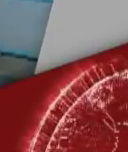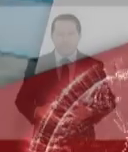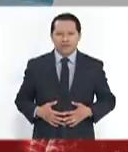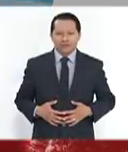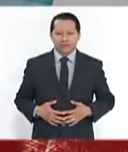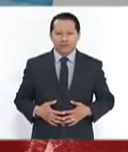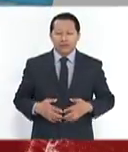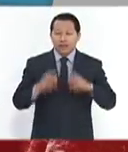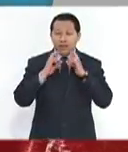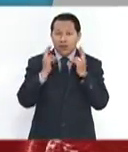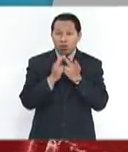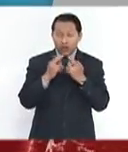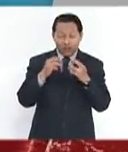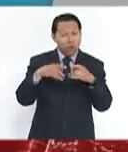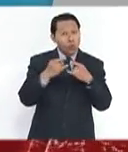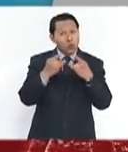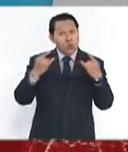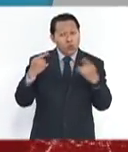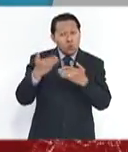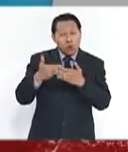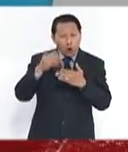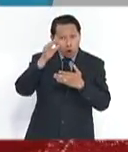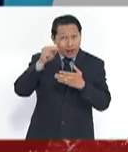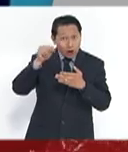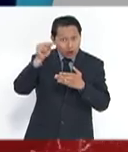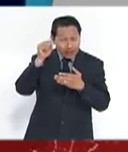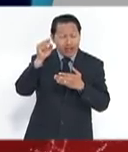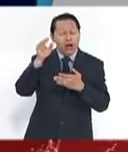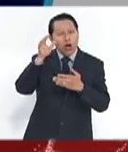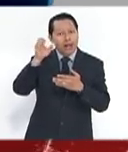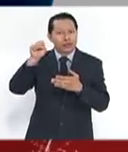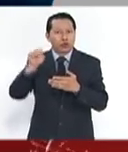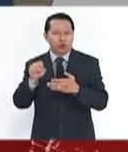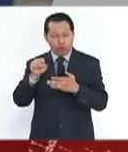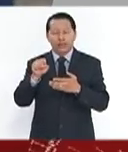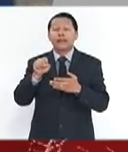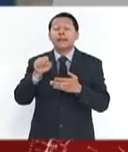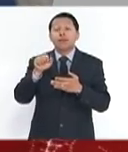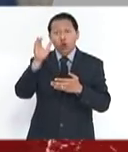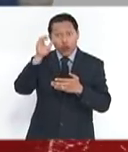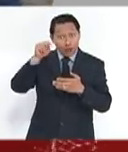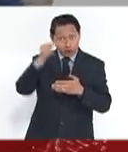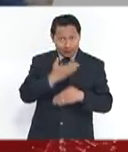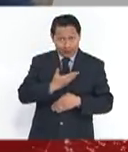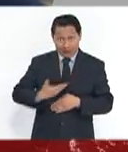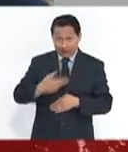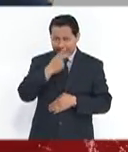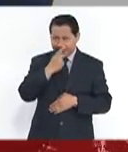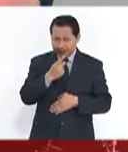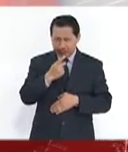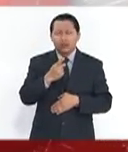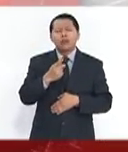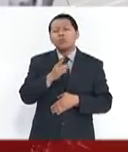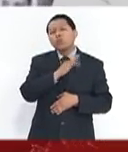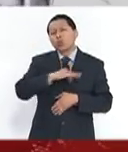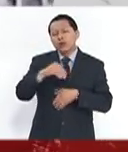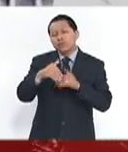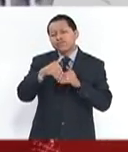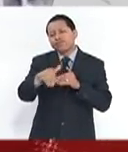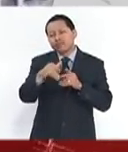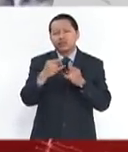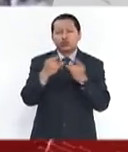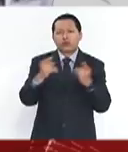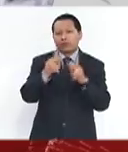Reunión histórica entre Corea del Norte y Corea del Sur. Kim Jong-un dice que se escribe una nueva historia de paz.